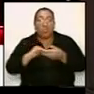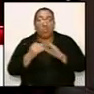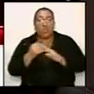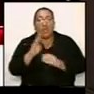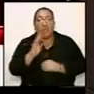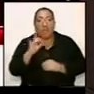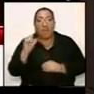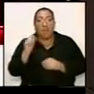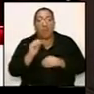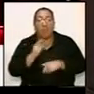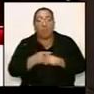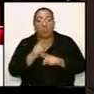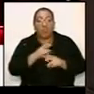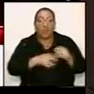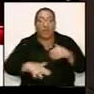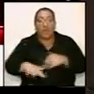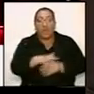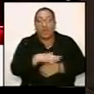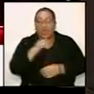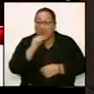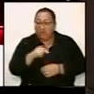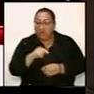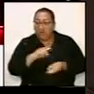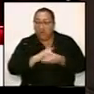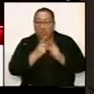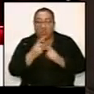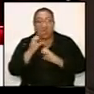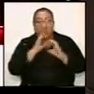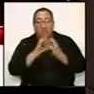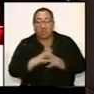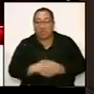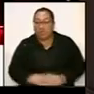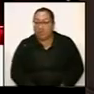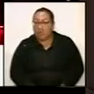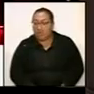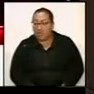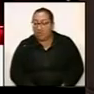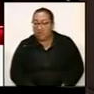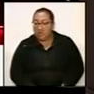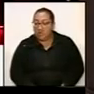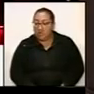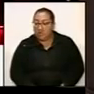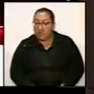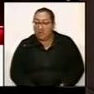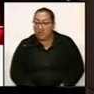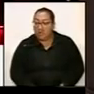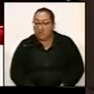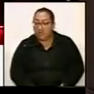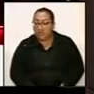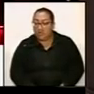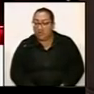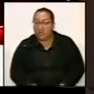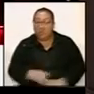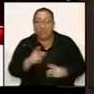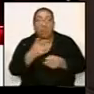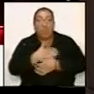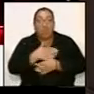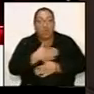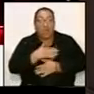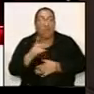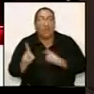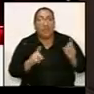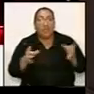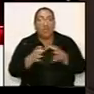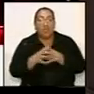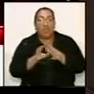por sus tierras. Esto a cambio de diálogo. No obstante, los propietarios, los dirigentes